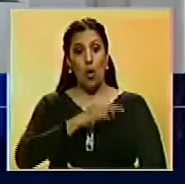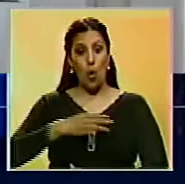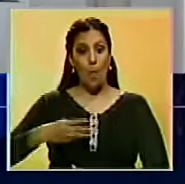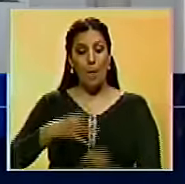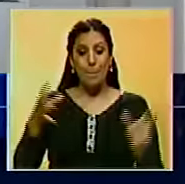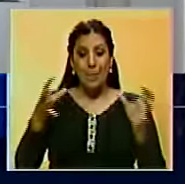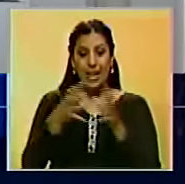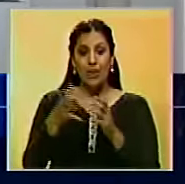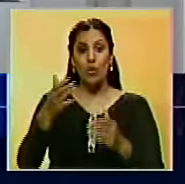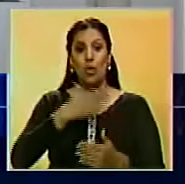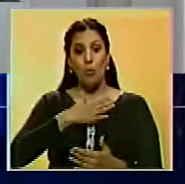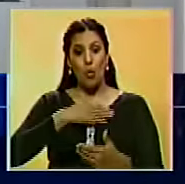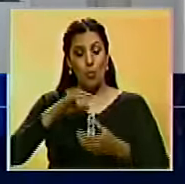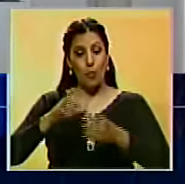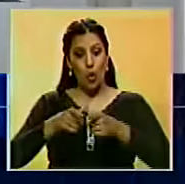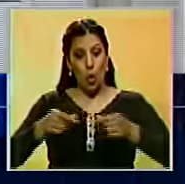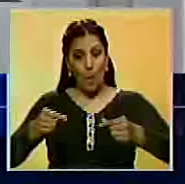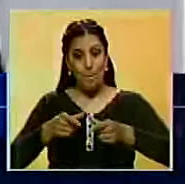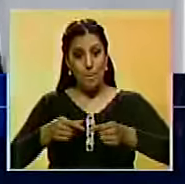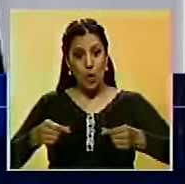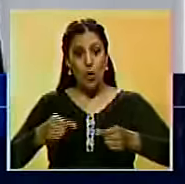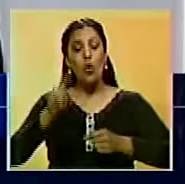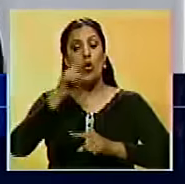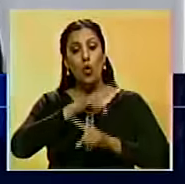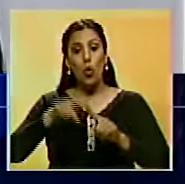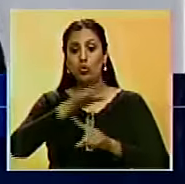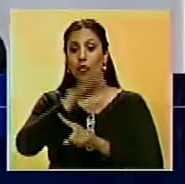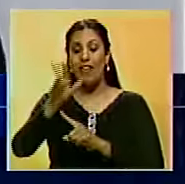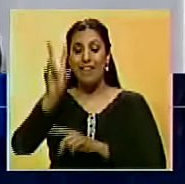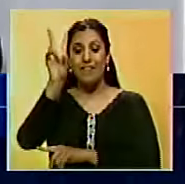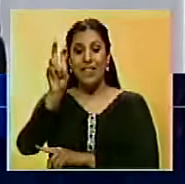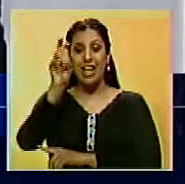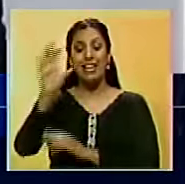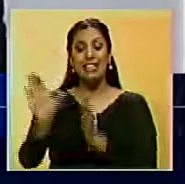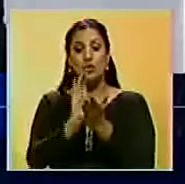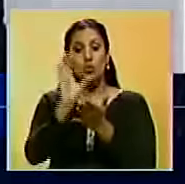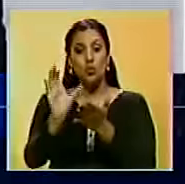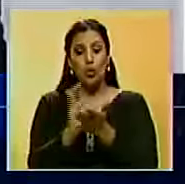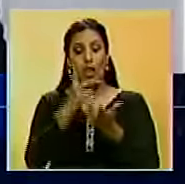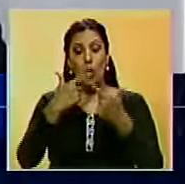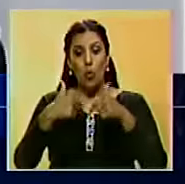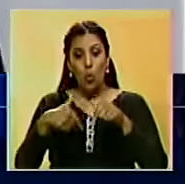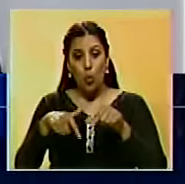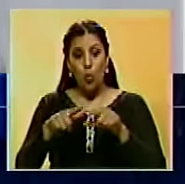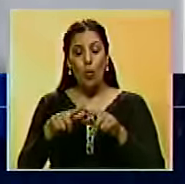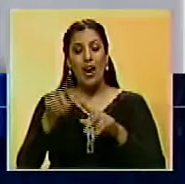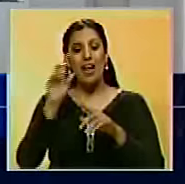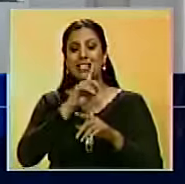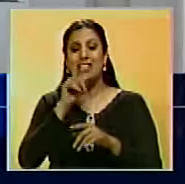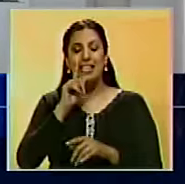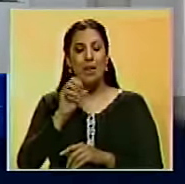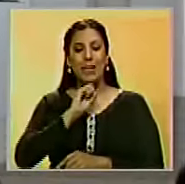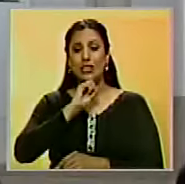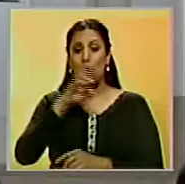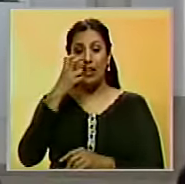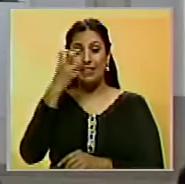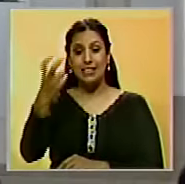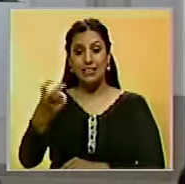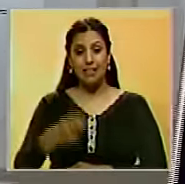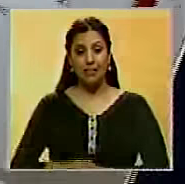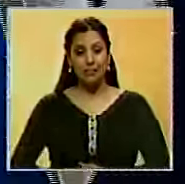reunió con su homólogo nipón, Shinzo Abe, y acudirá el viernes a la ciudad de Hiroshima, evento considerado como una histórica